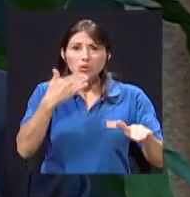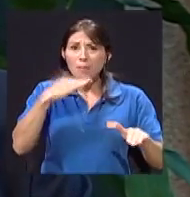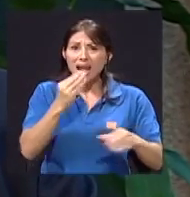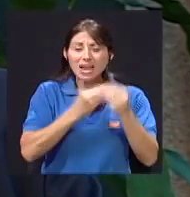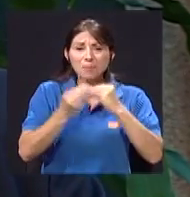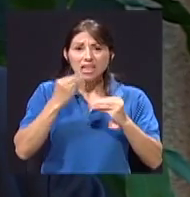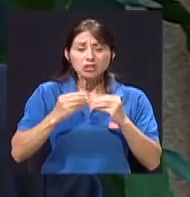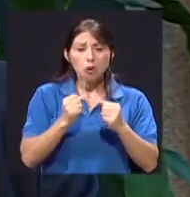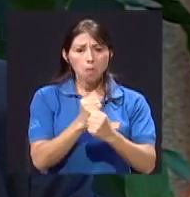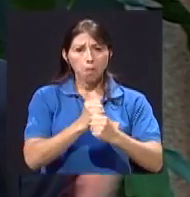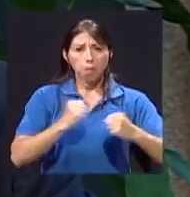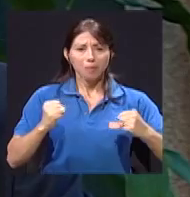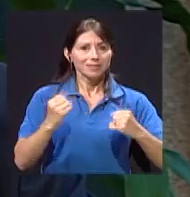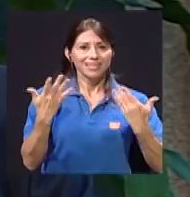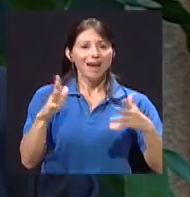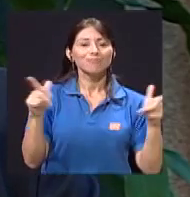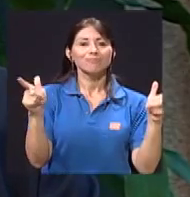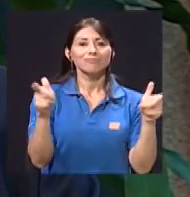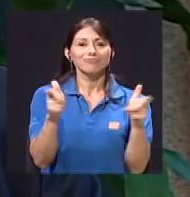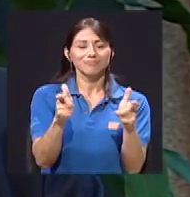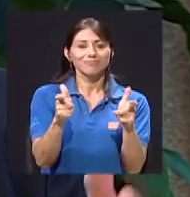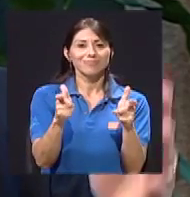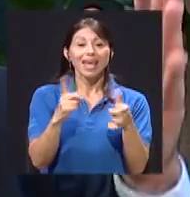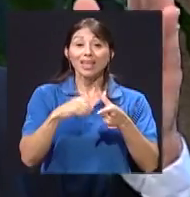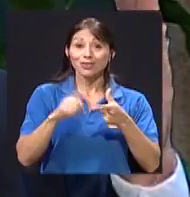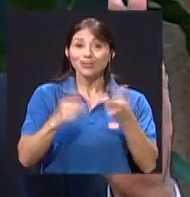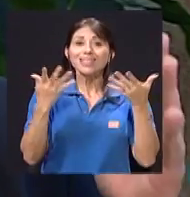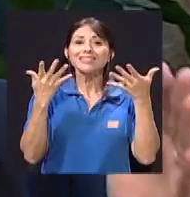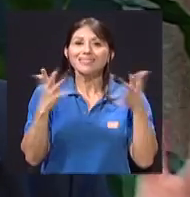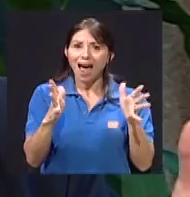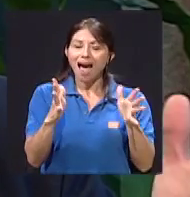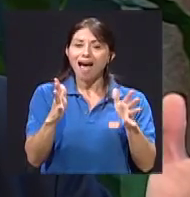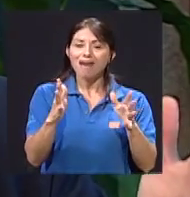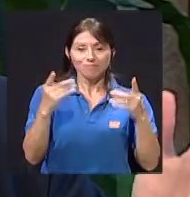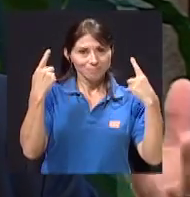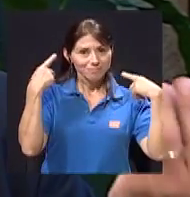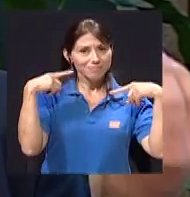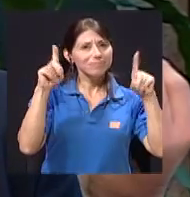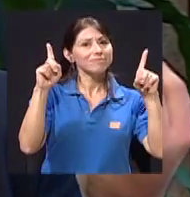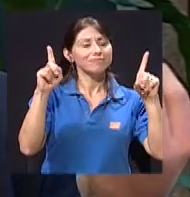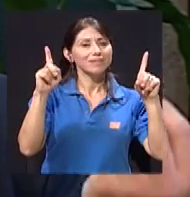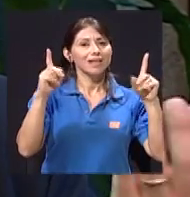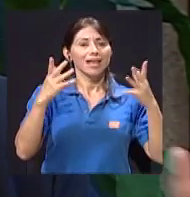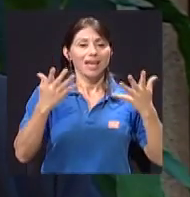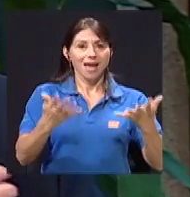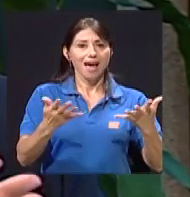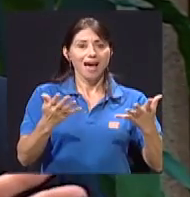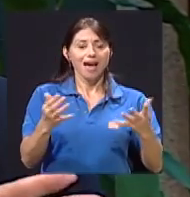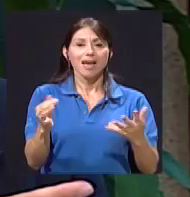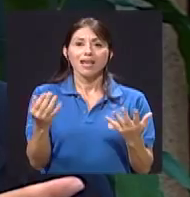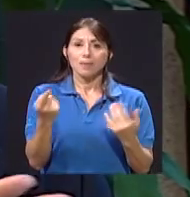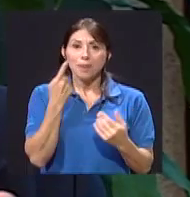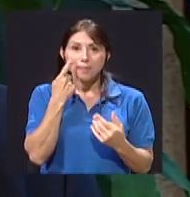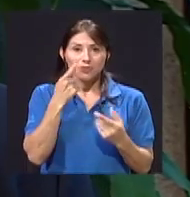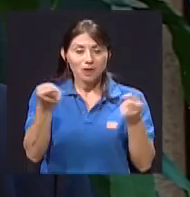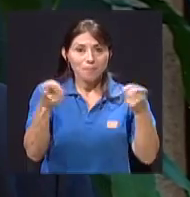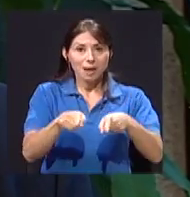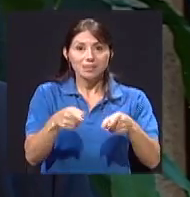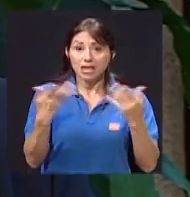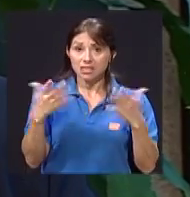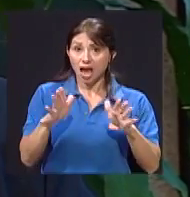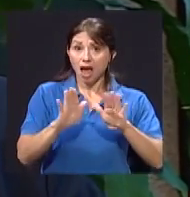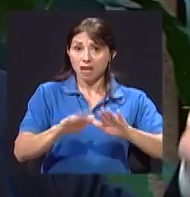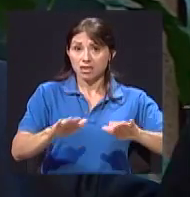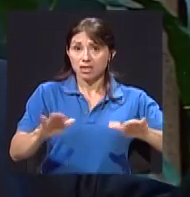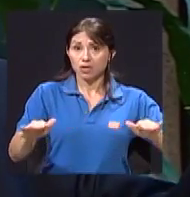la obesidad, claro, y la mala alimentación en los niños. Entonces, bueno, ya hace parte de la materialización del diario cotidiano que decía